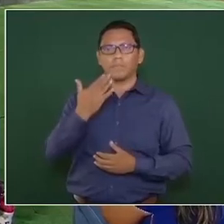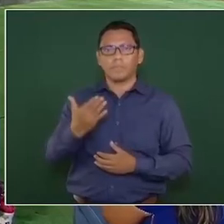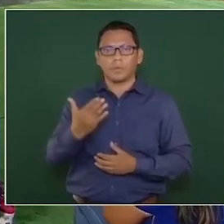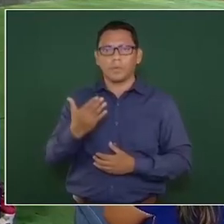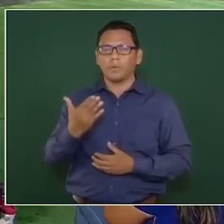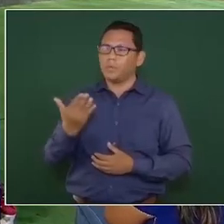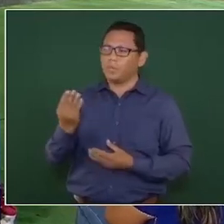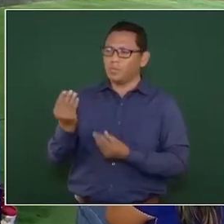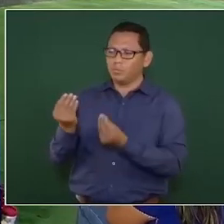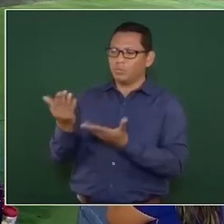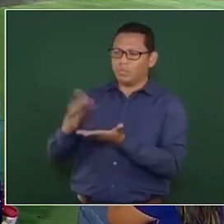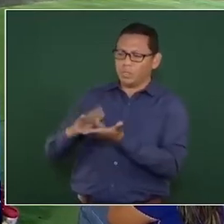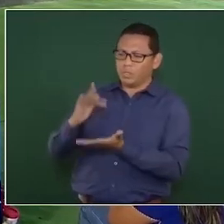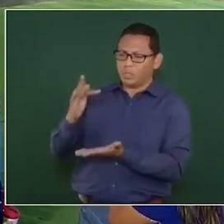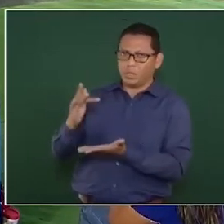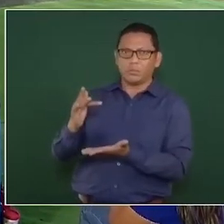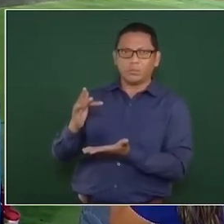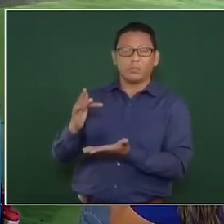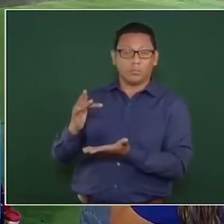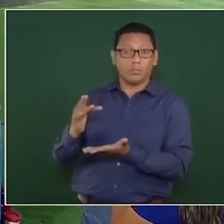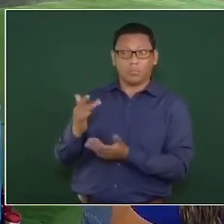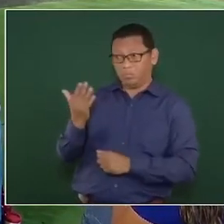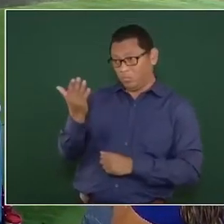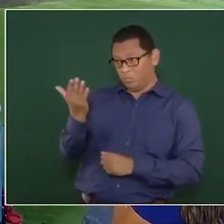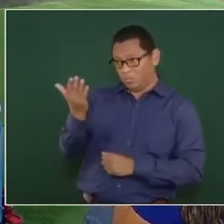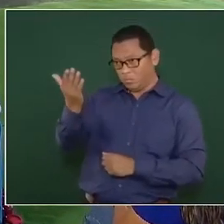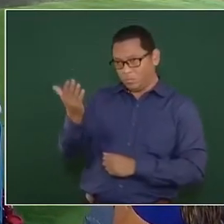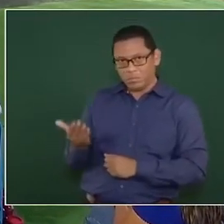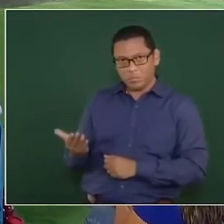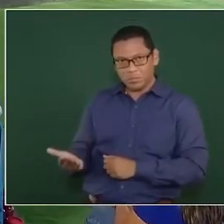Agradecer mucho la destacada labor